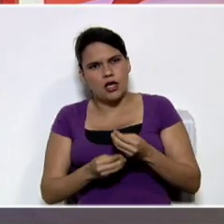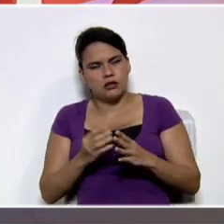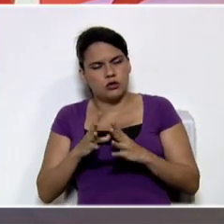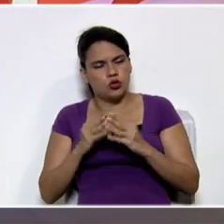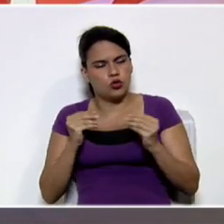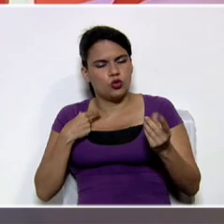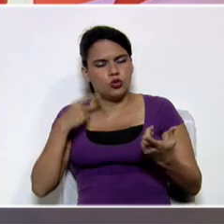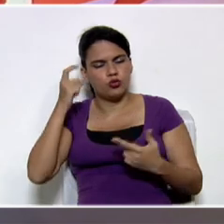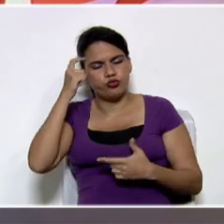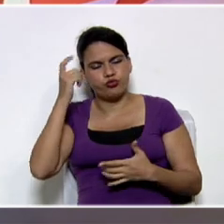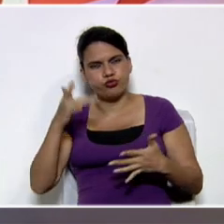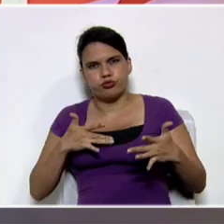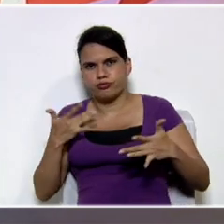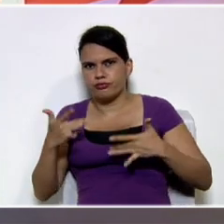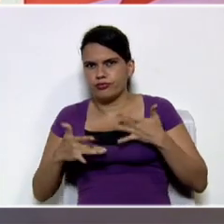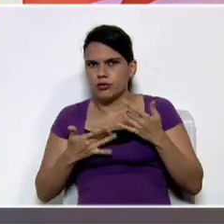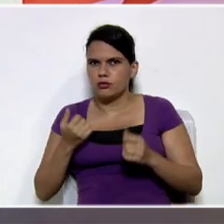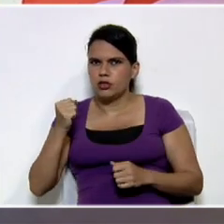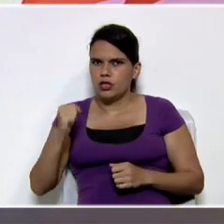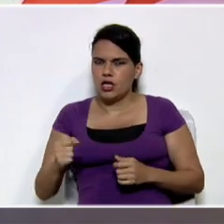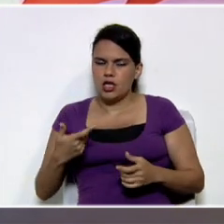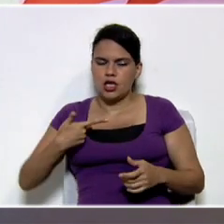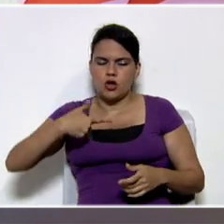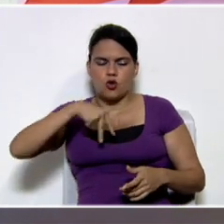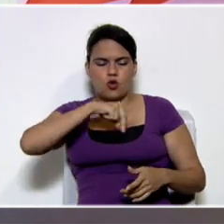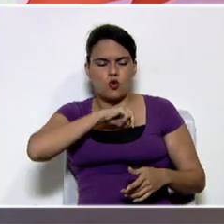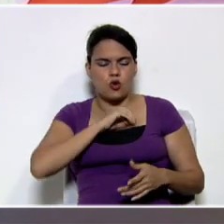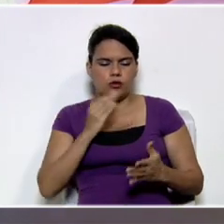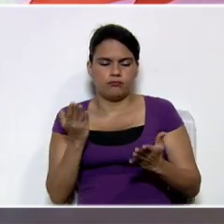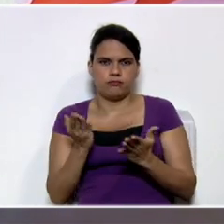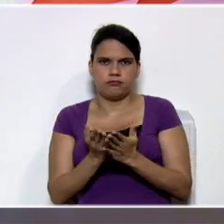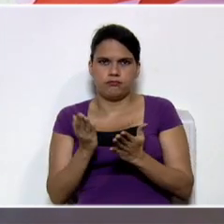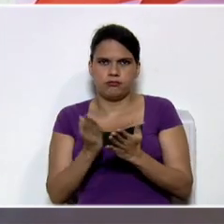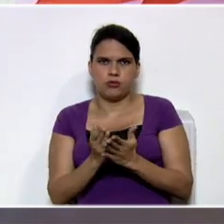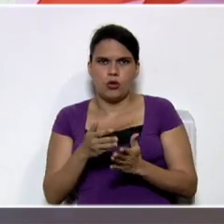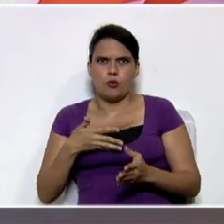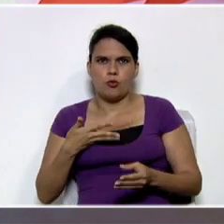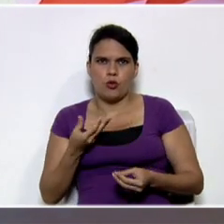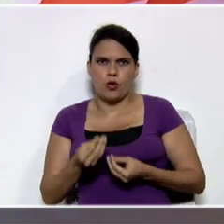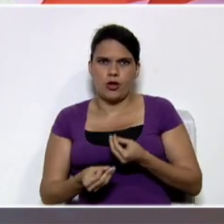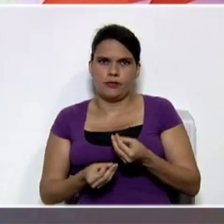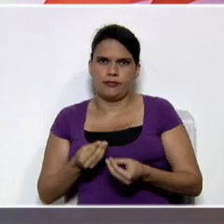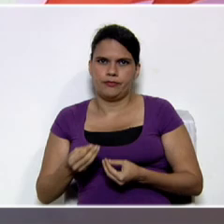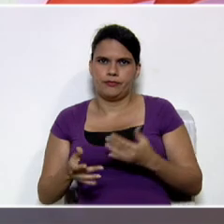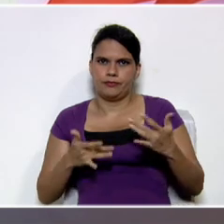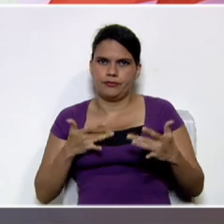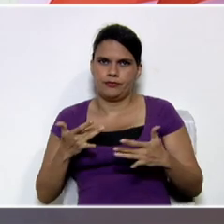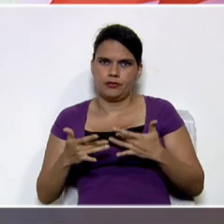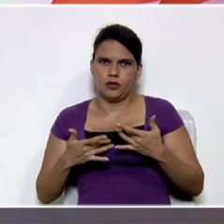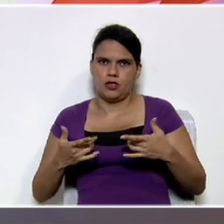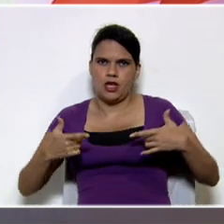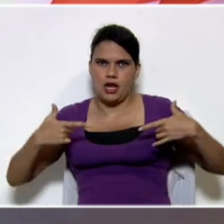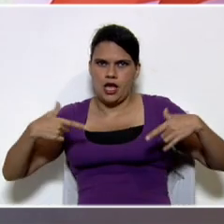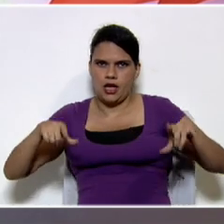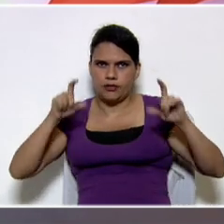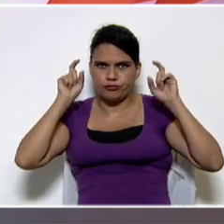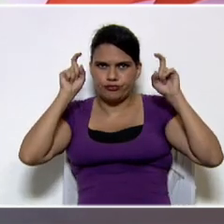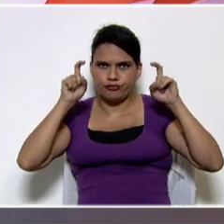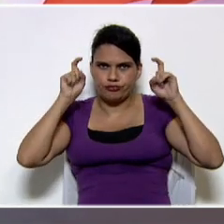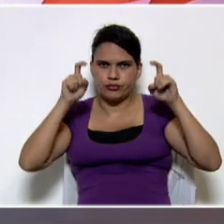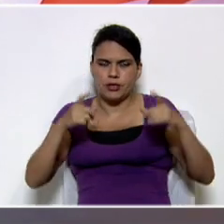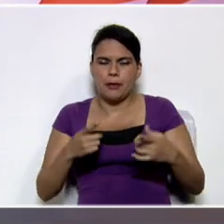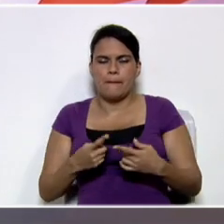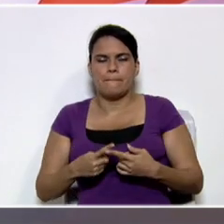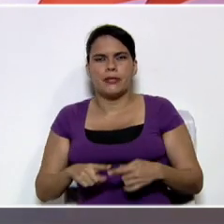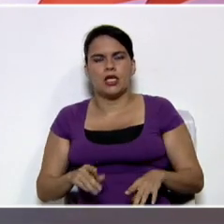diario actividades para garantizar que nuestros jóvenes cumplan con cada uno de los referentes teóricos de las áreas de atención. Pero antes